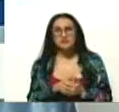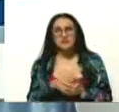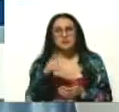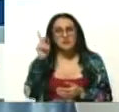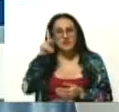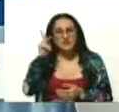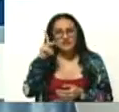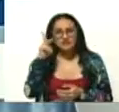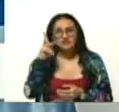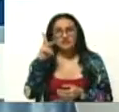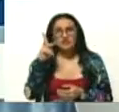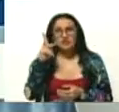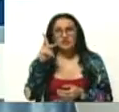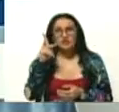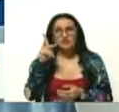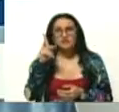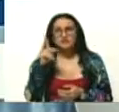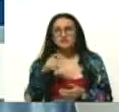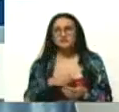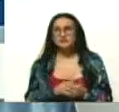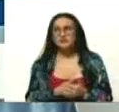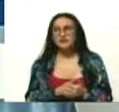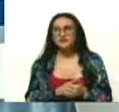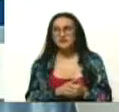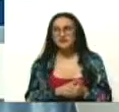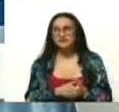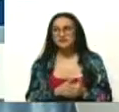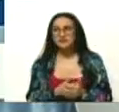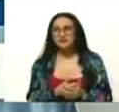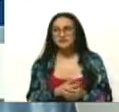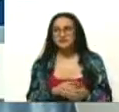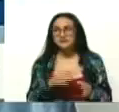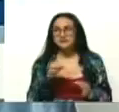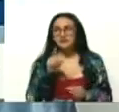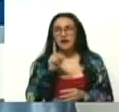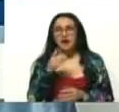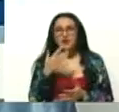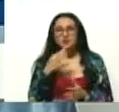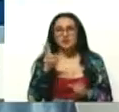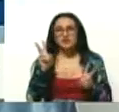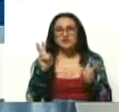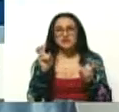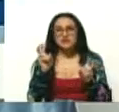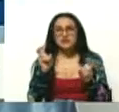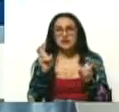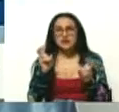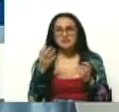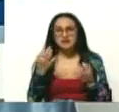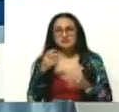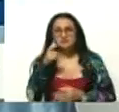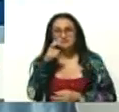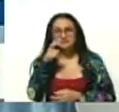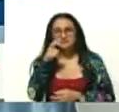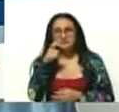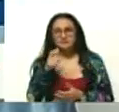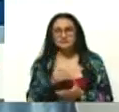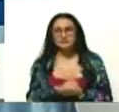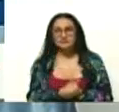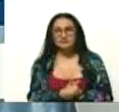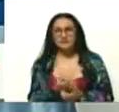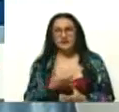profesora, un instructor y él también. Entonces, hay un consenso, bueno, se casan. ¿Qué es